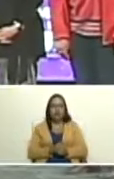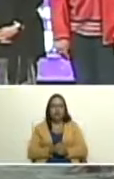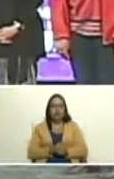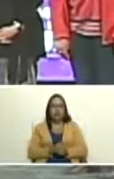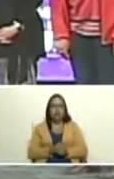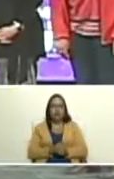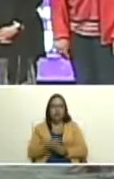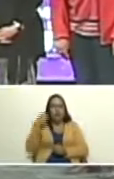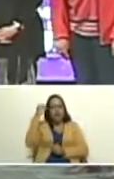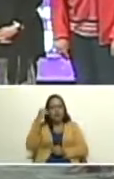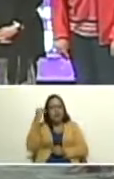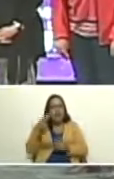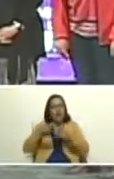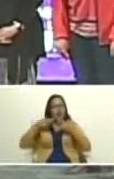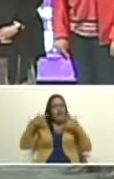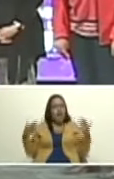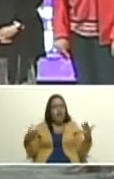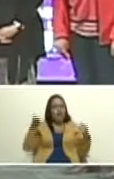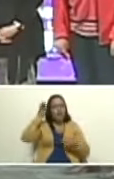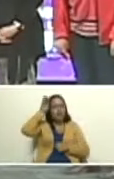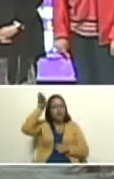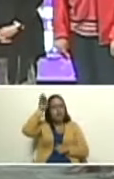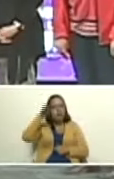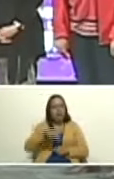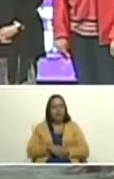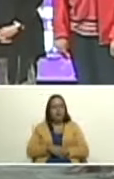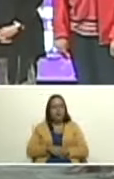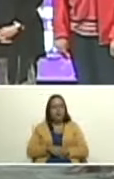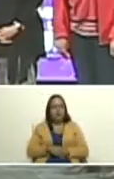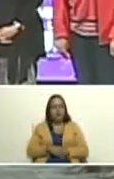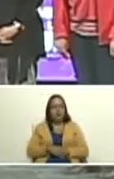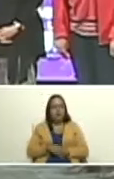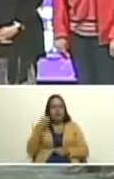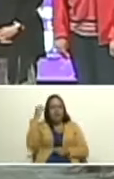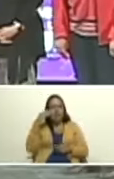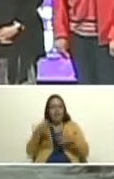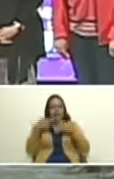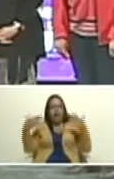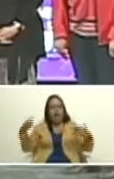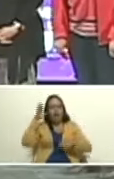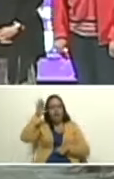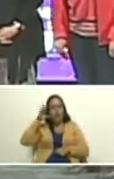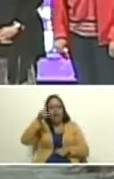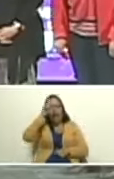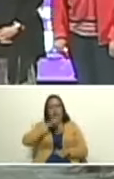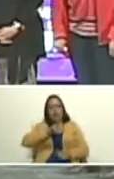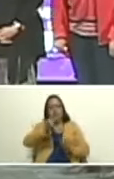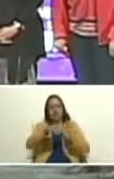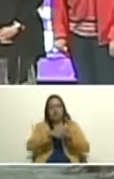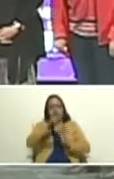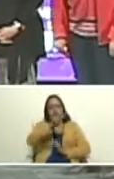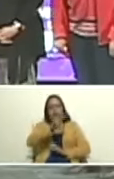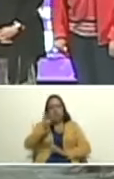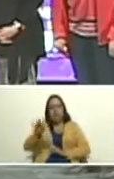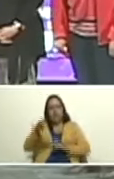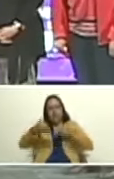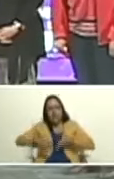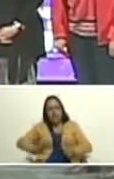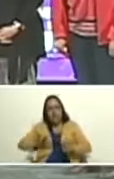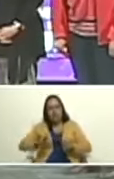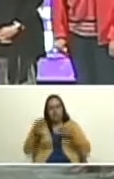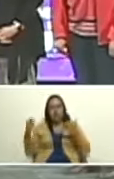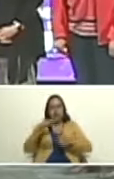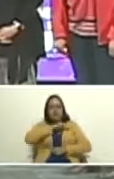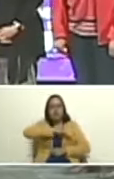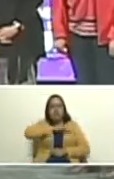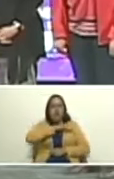Y pensar en grande, pensar en grande. Este año 2023 ha nacido la gran misión Venezuela Mujer,